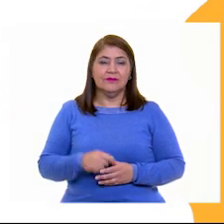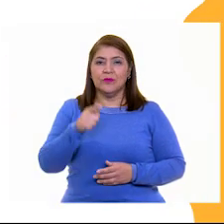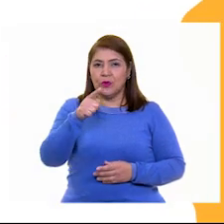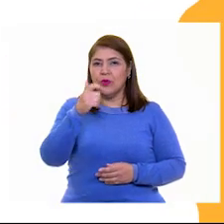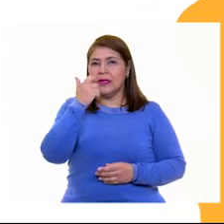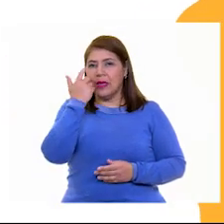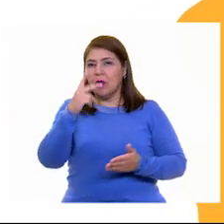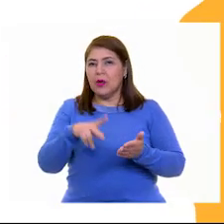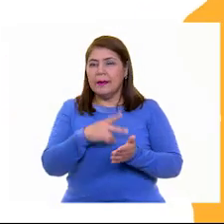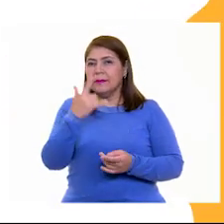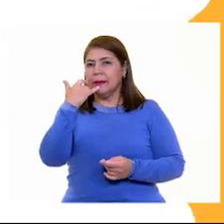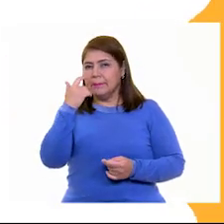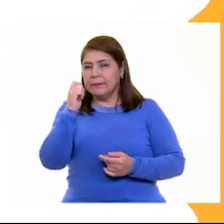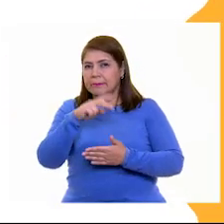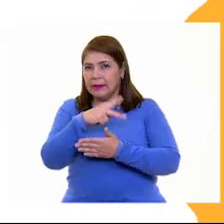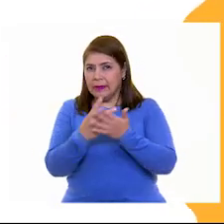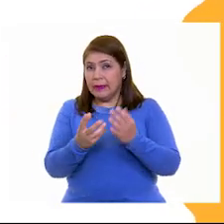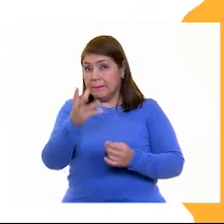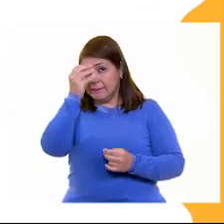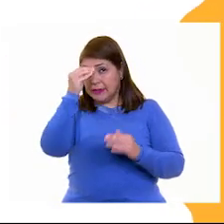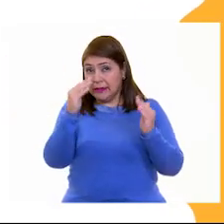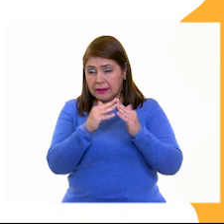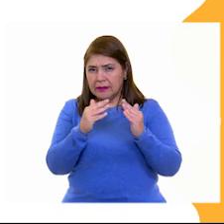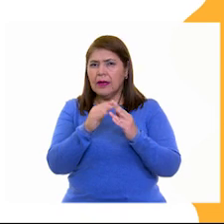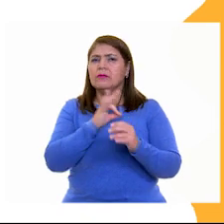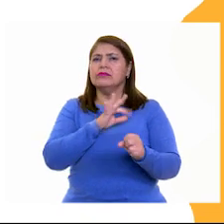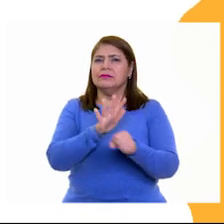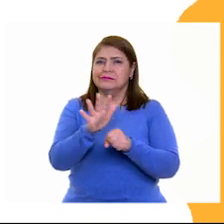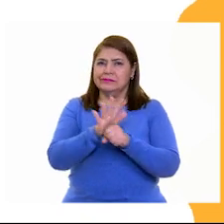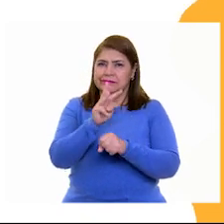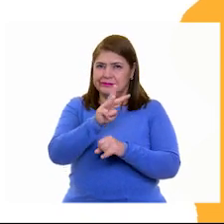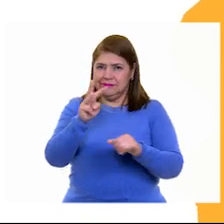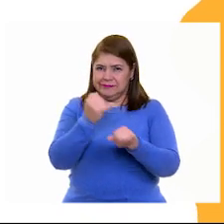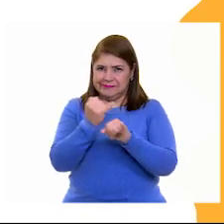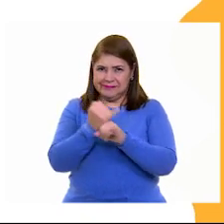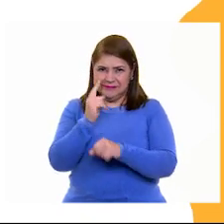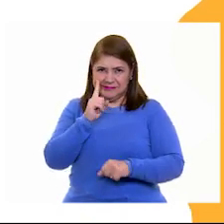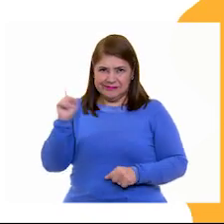Si quieres volver a ver los programas de Aprende en Casa, los puedes encontrar en